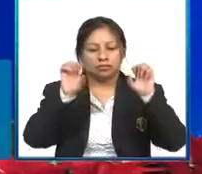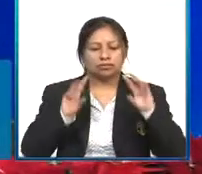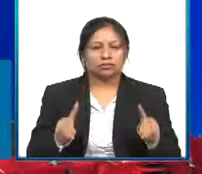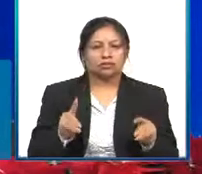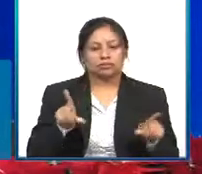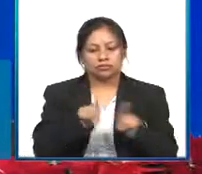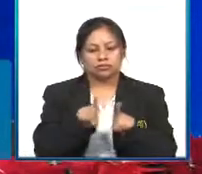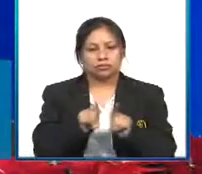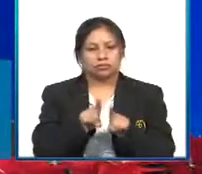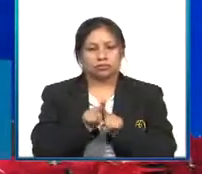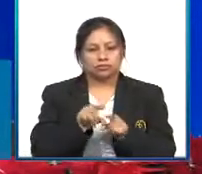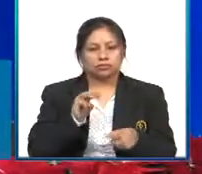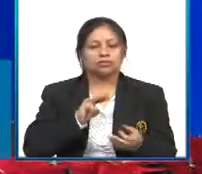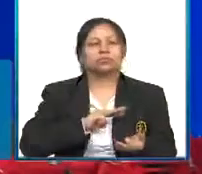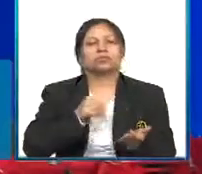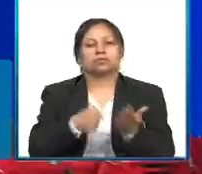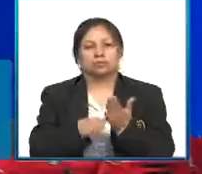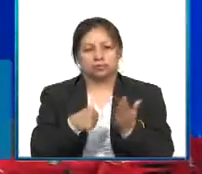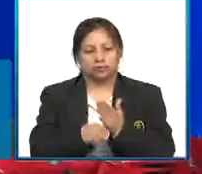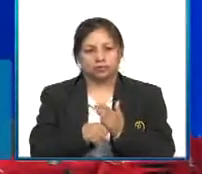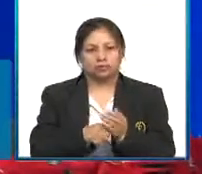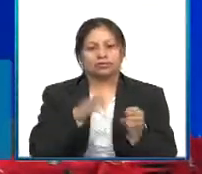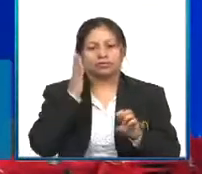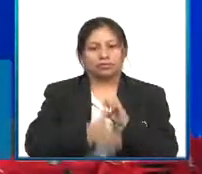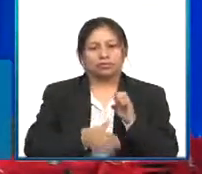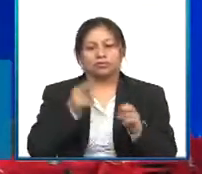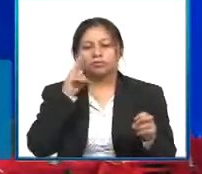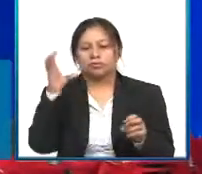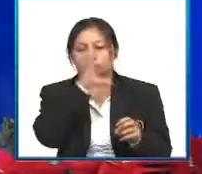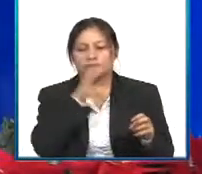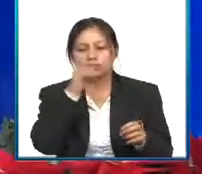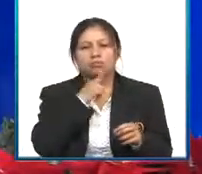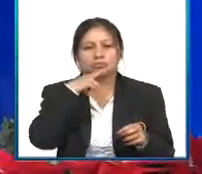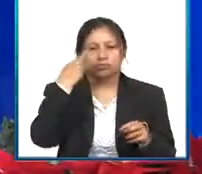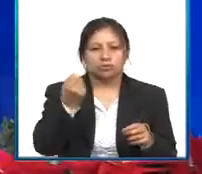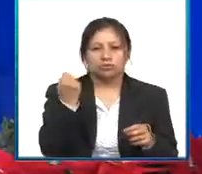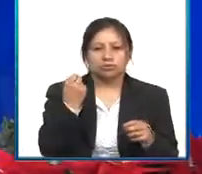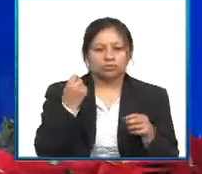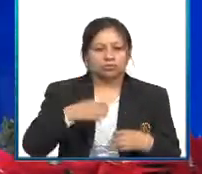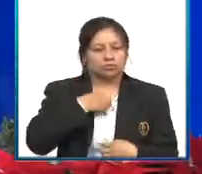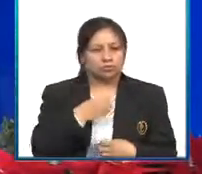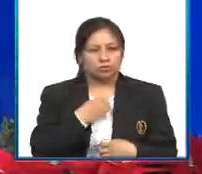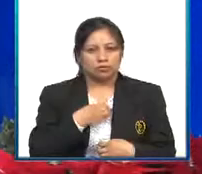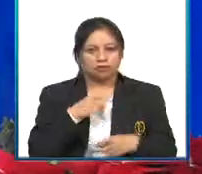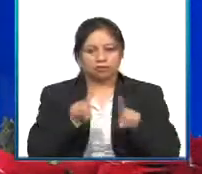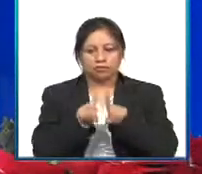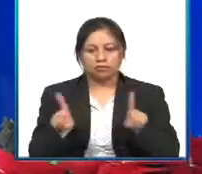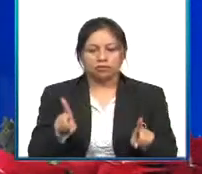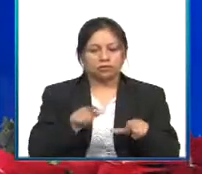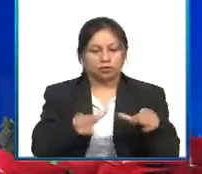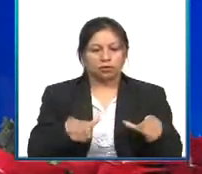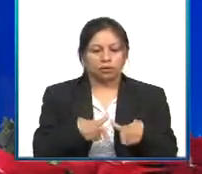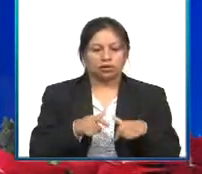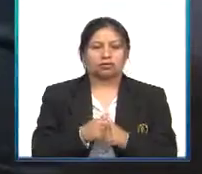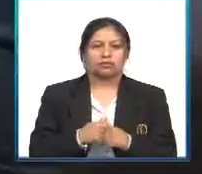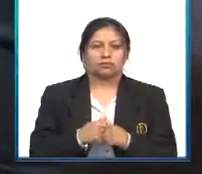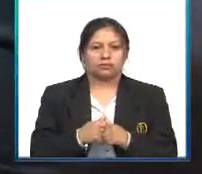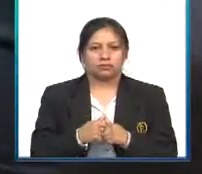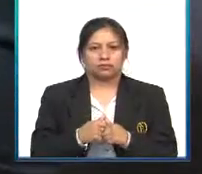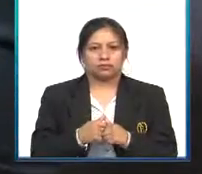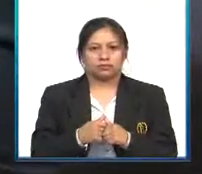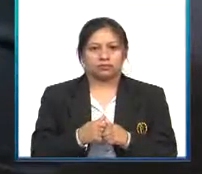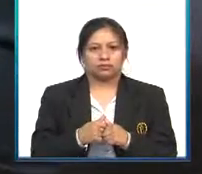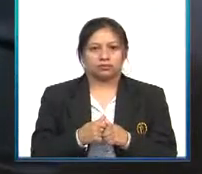Educación y también de la Municipalidad de Escuintla, con el objetivo de buscar solución por la falta de maestros en dicho municipio.